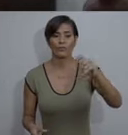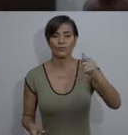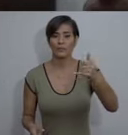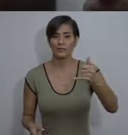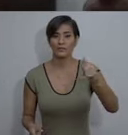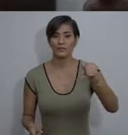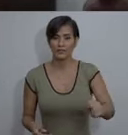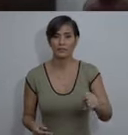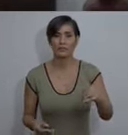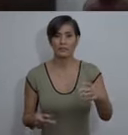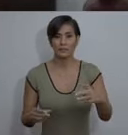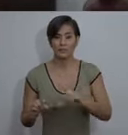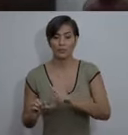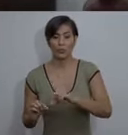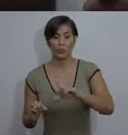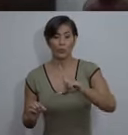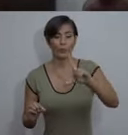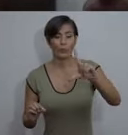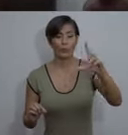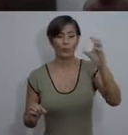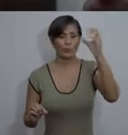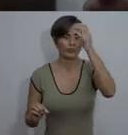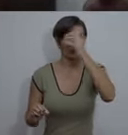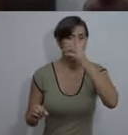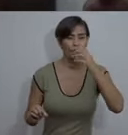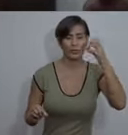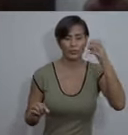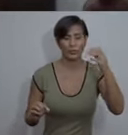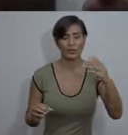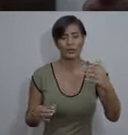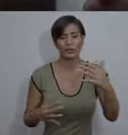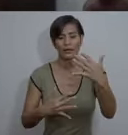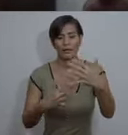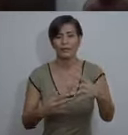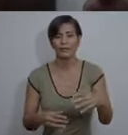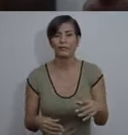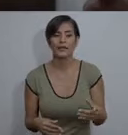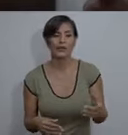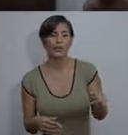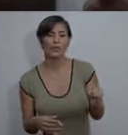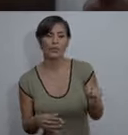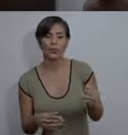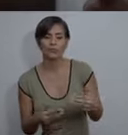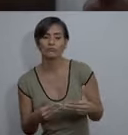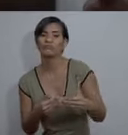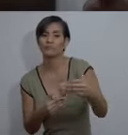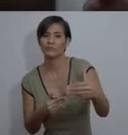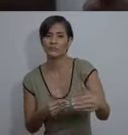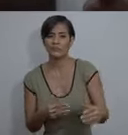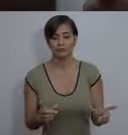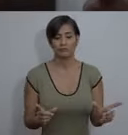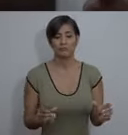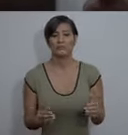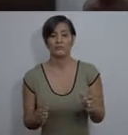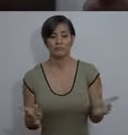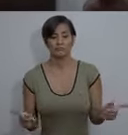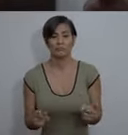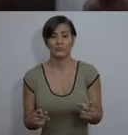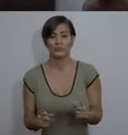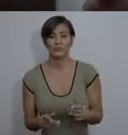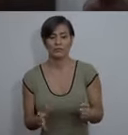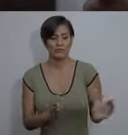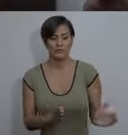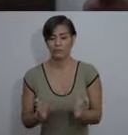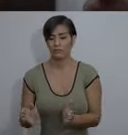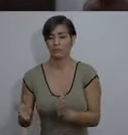punto máximo de casos se observará durante la segunda quincena de junio de seguir así en breve estaremos entrando a la